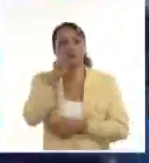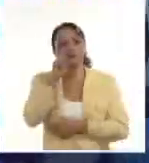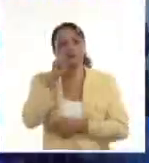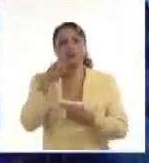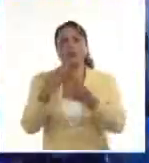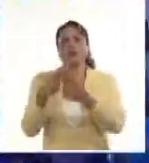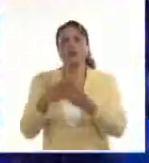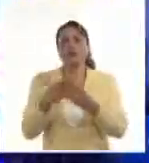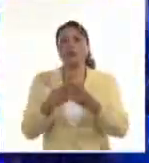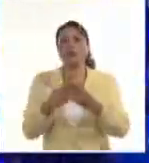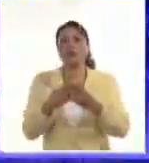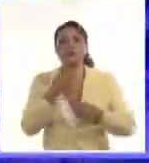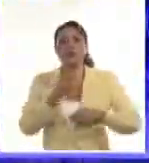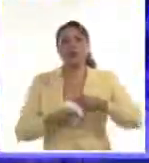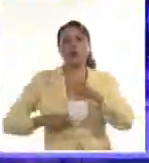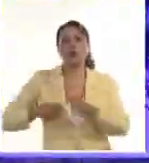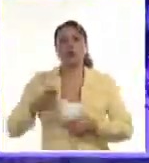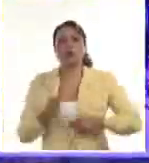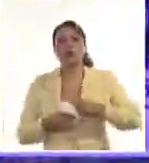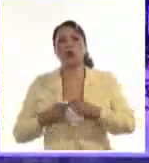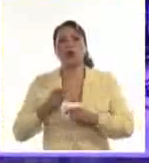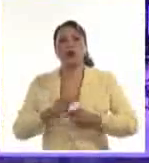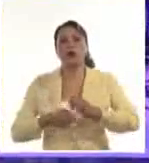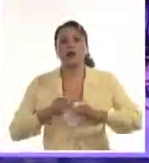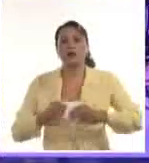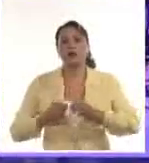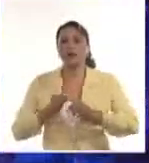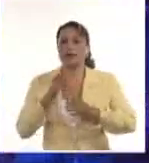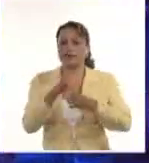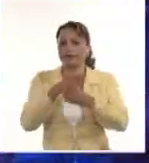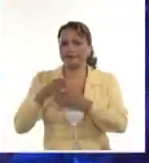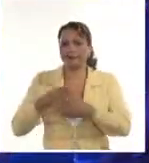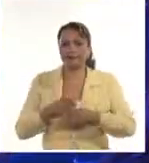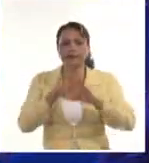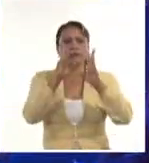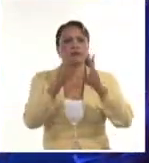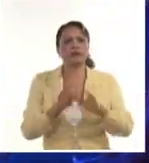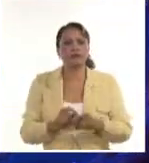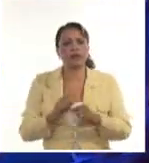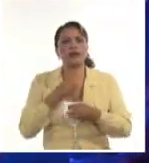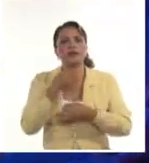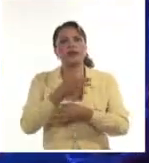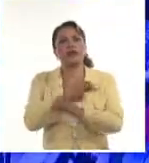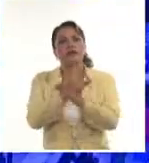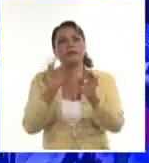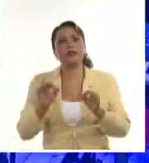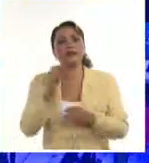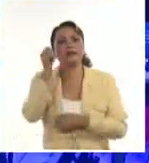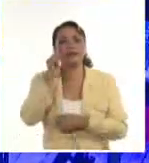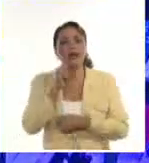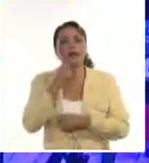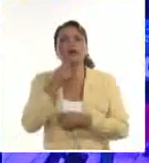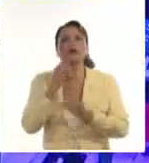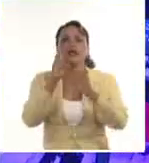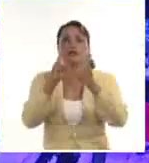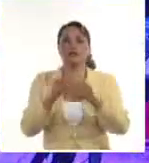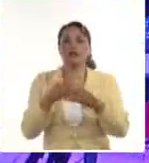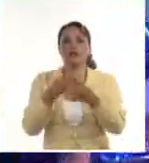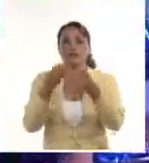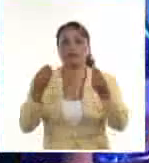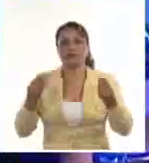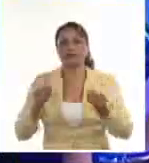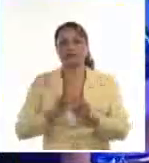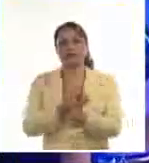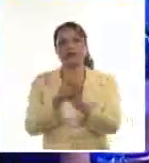de Conga, Guanajuato, Yacuí y Colombia, cuyos resultados serán dados a conocer el sábado. Momentos que también entran